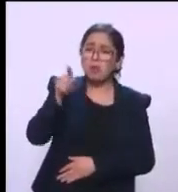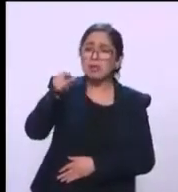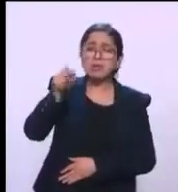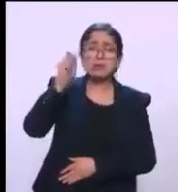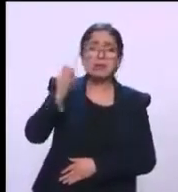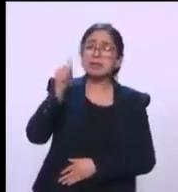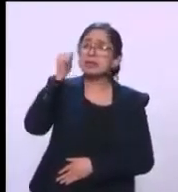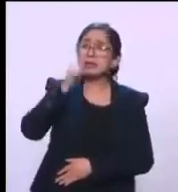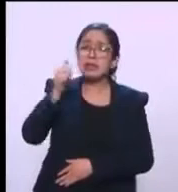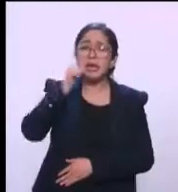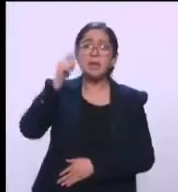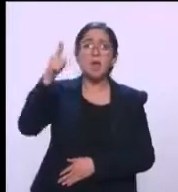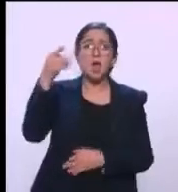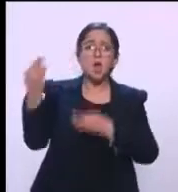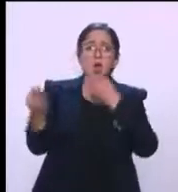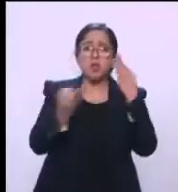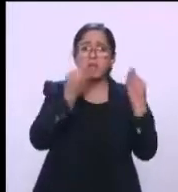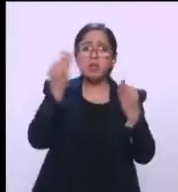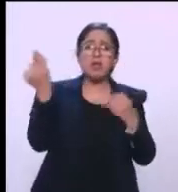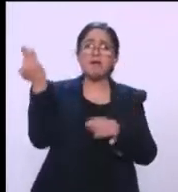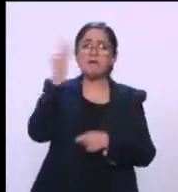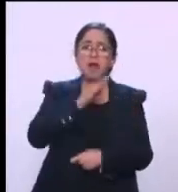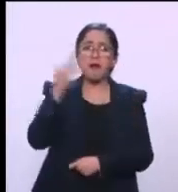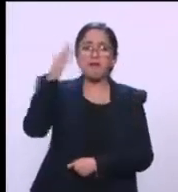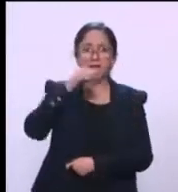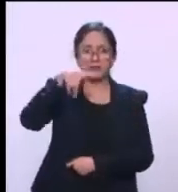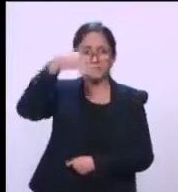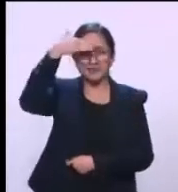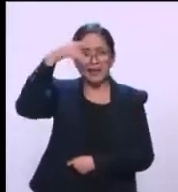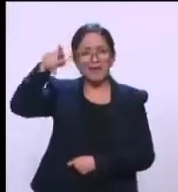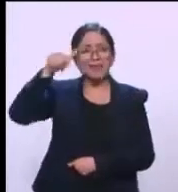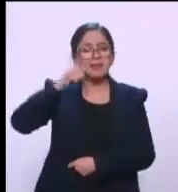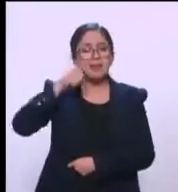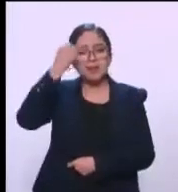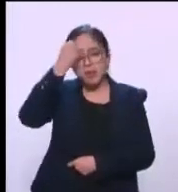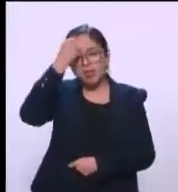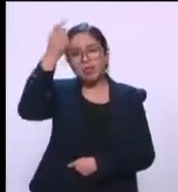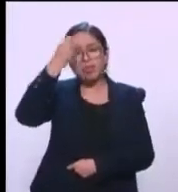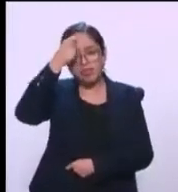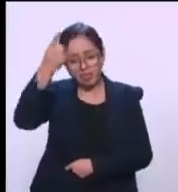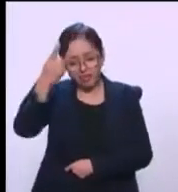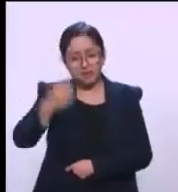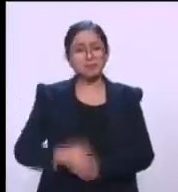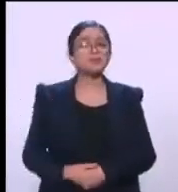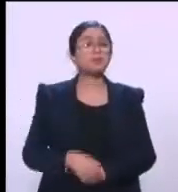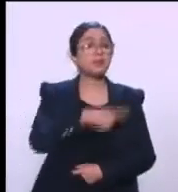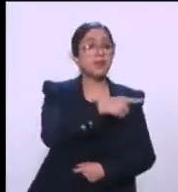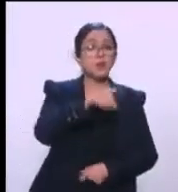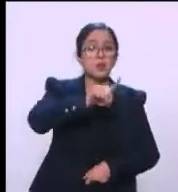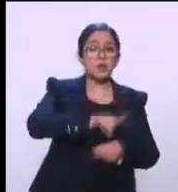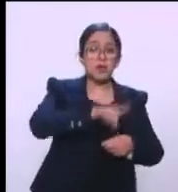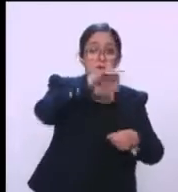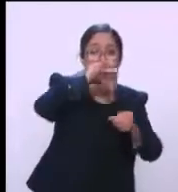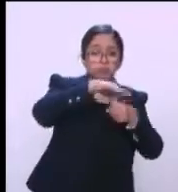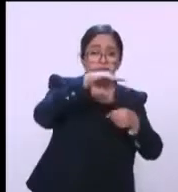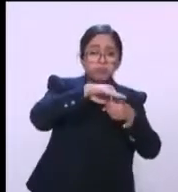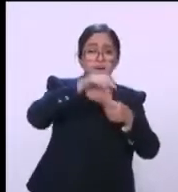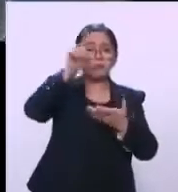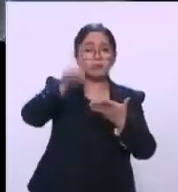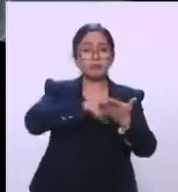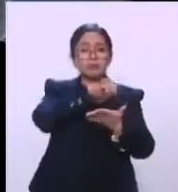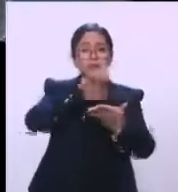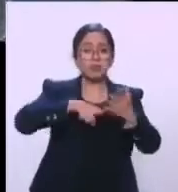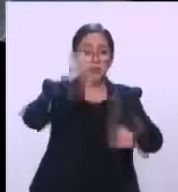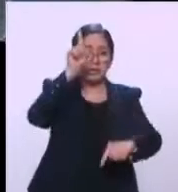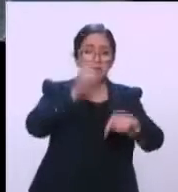infodemia porque se la ha pasado inventando noticias falsas o promoviendo la desinformación. Bueno, el día de la elección le censuraron un tuit y todo. Exactamente, Sí, y